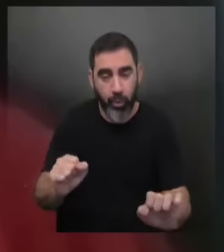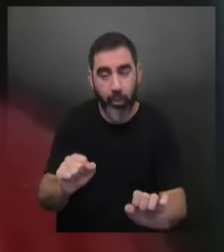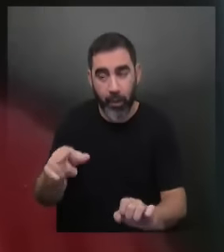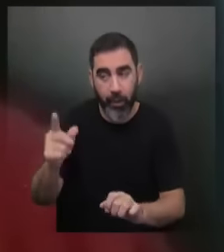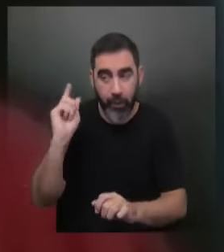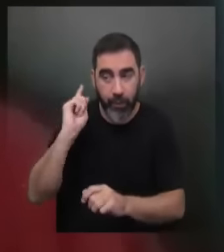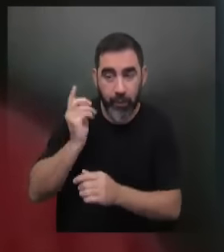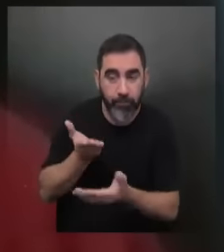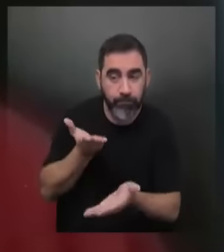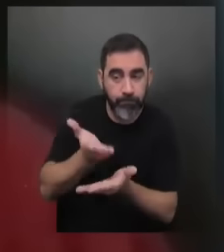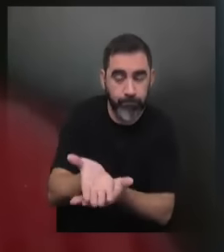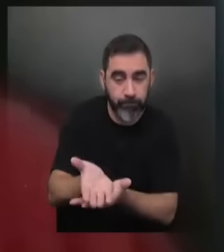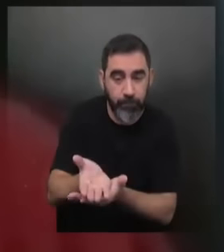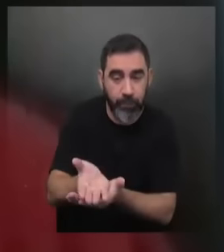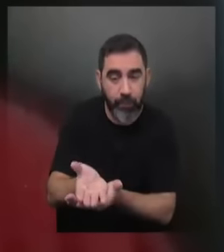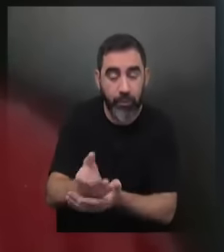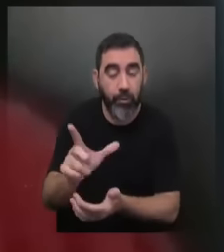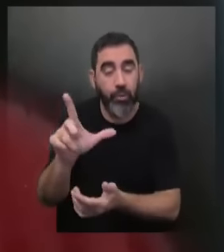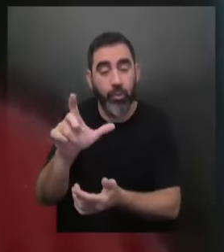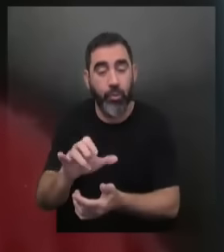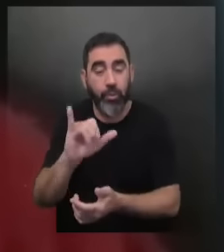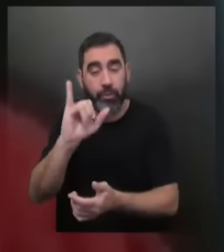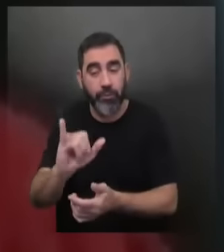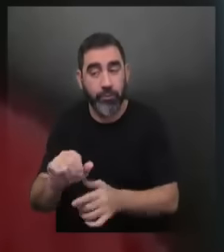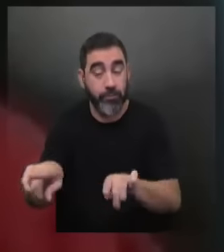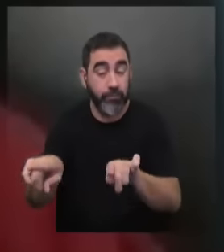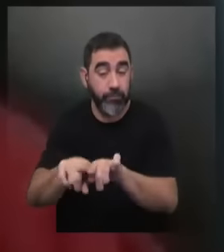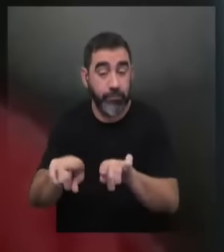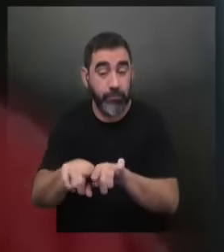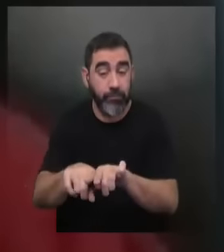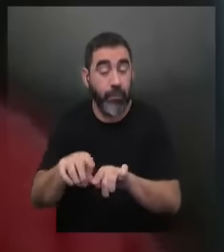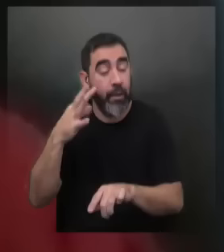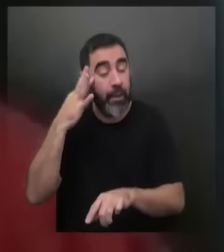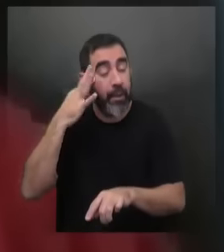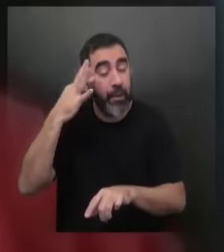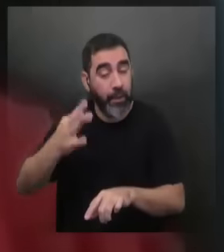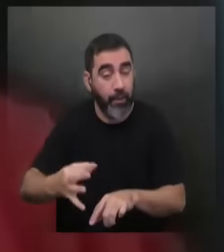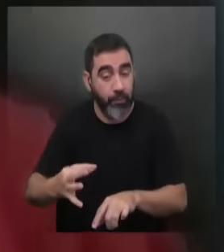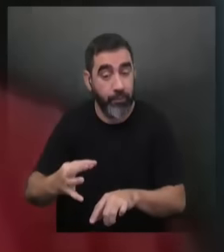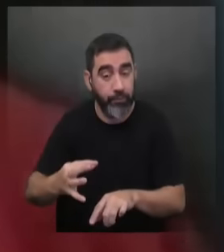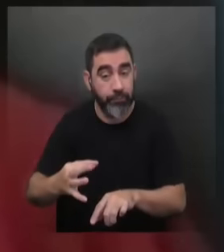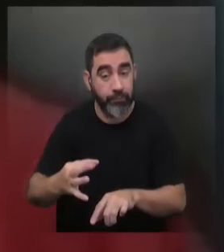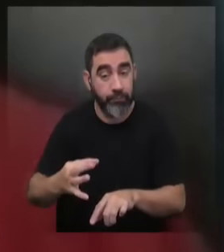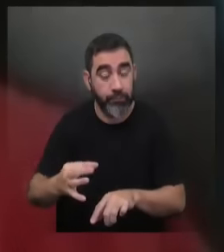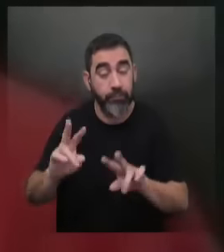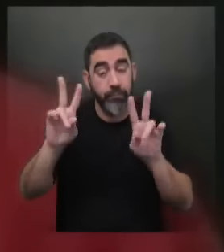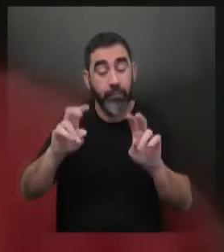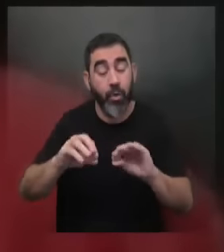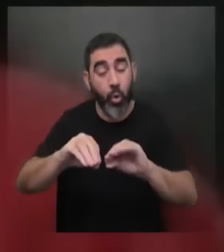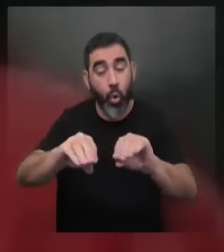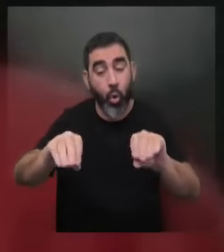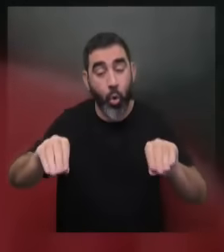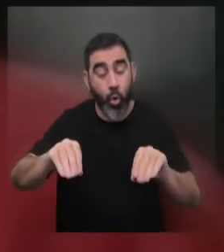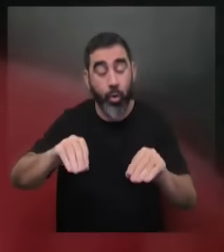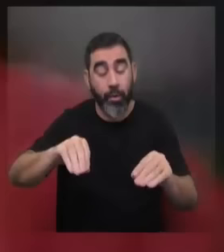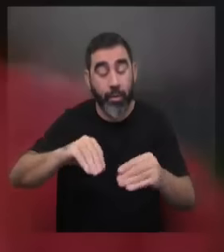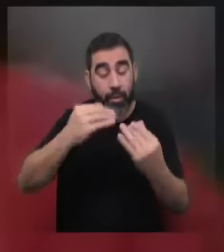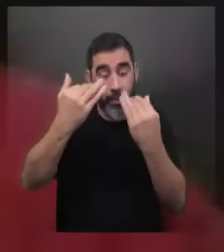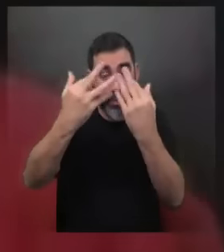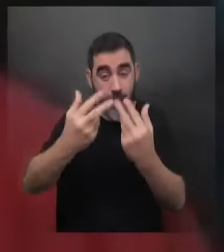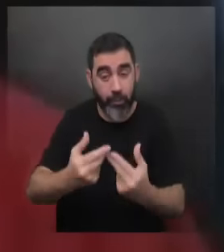exigir digamos este Obviamente que va de la mano para nuestro entender de un instrumento de ordenamiento territorial